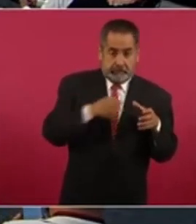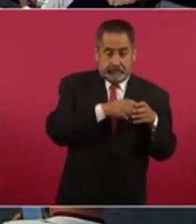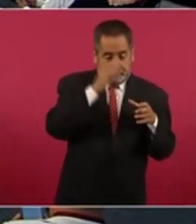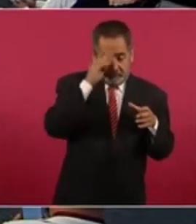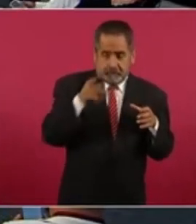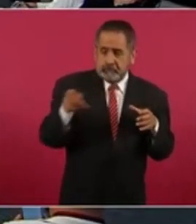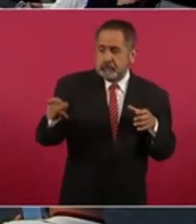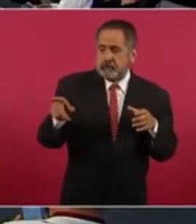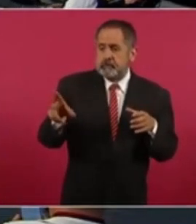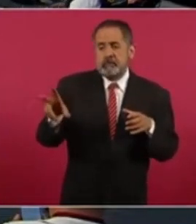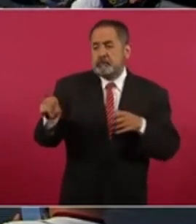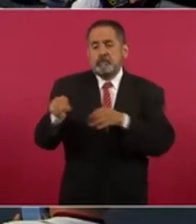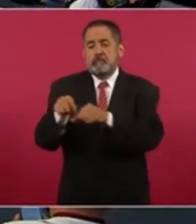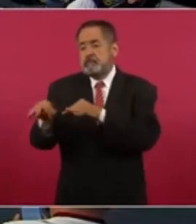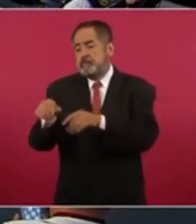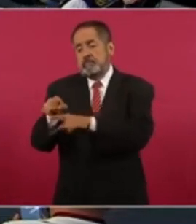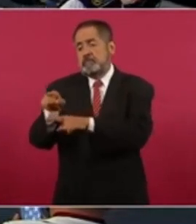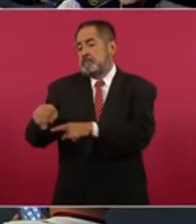no trabaja